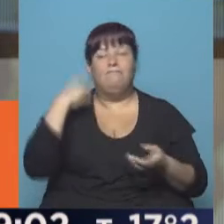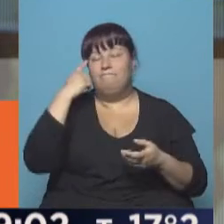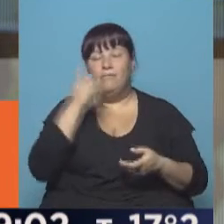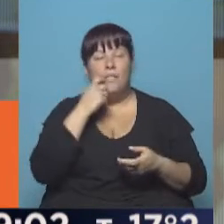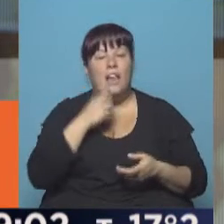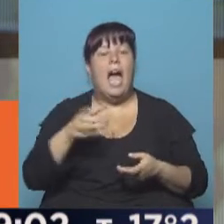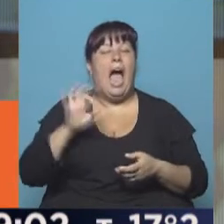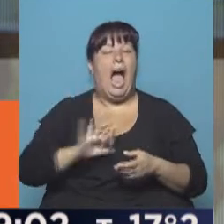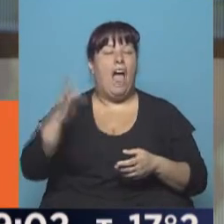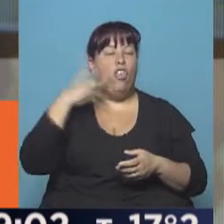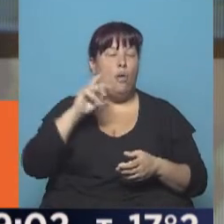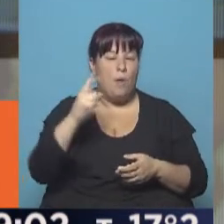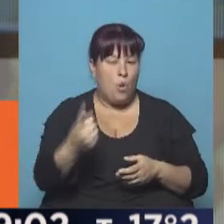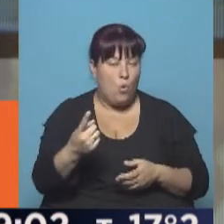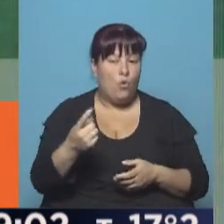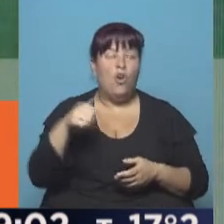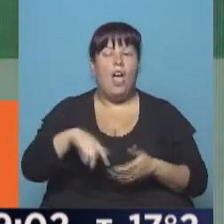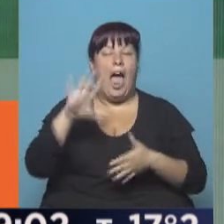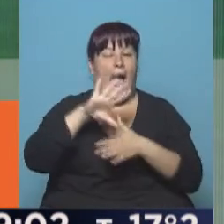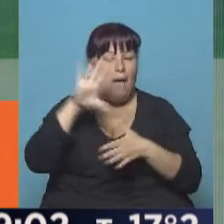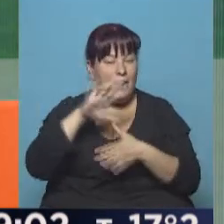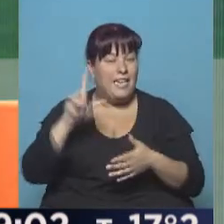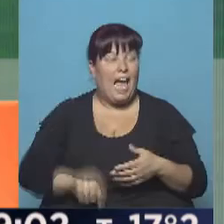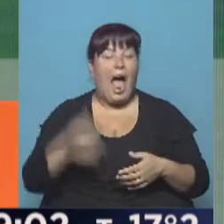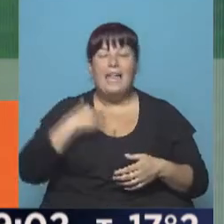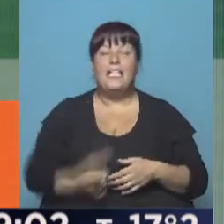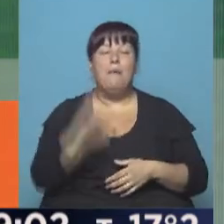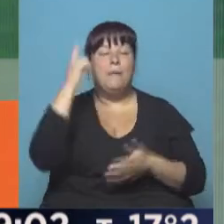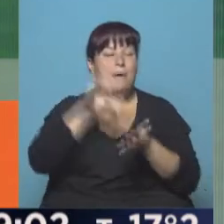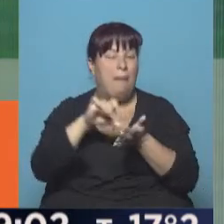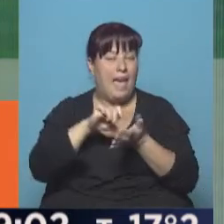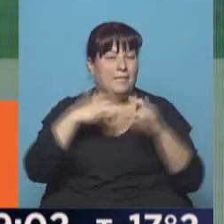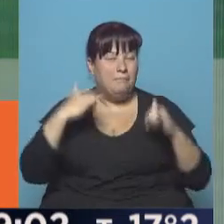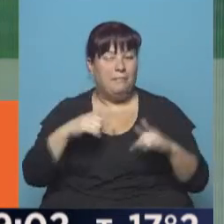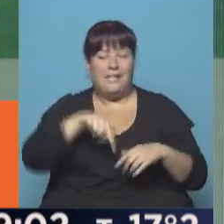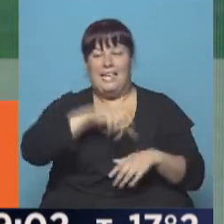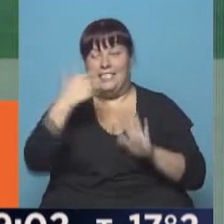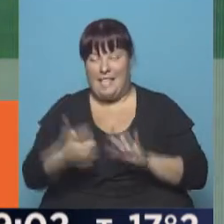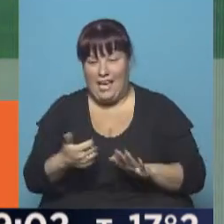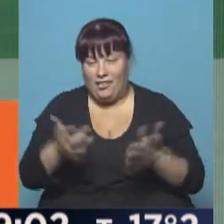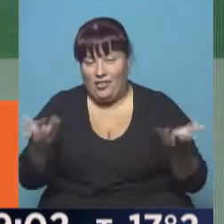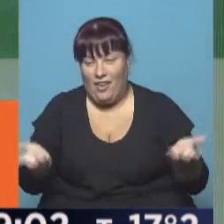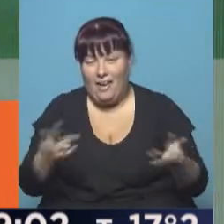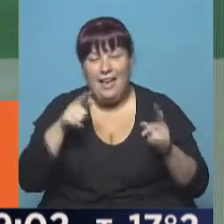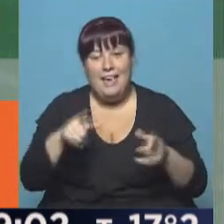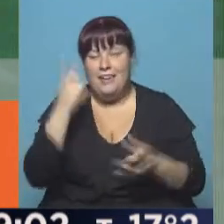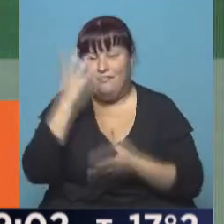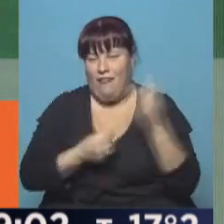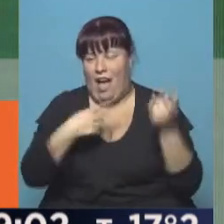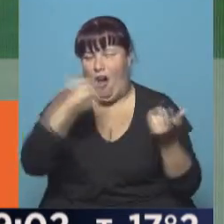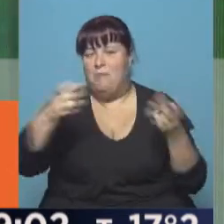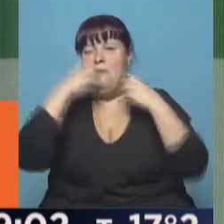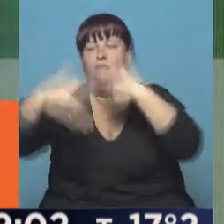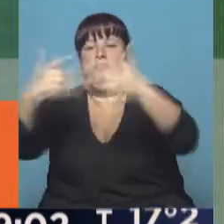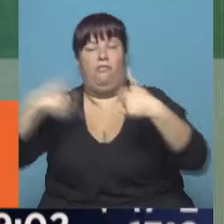en el año 2001 dentro de américa latina argentina en el primer país en pisa y hoy es el sexto entonces algo hicieron los demás que